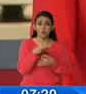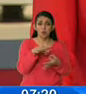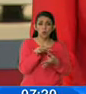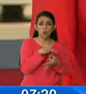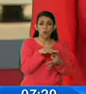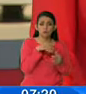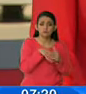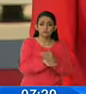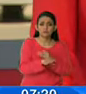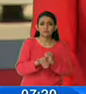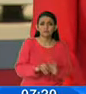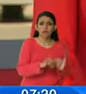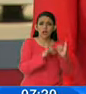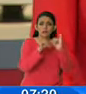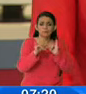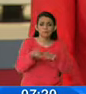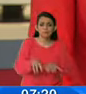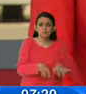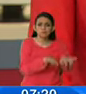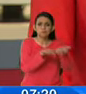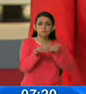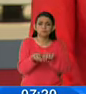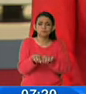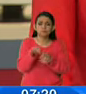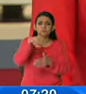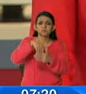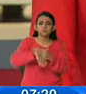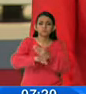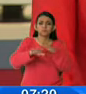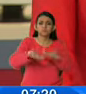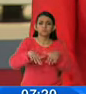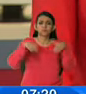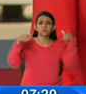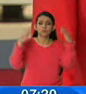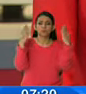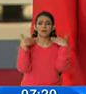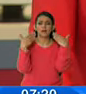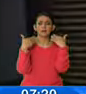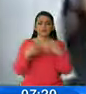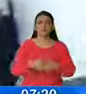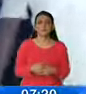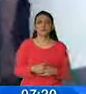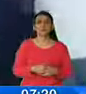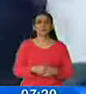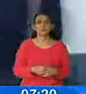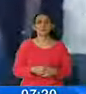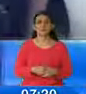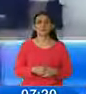sede informática. Esta estaba instalada en el centro de convenciones del puerto principal.